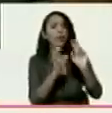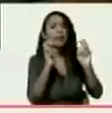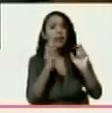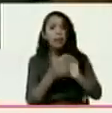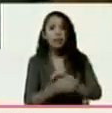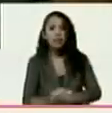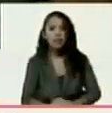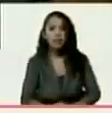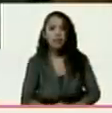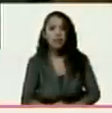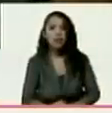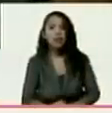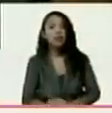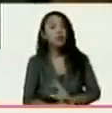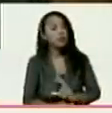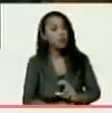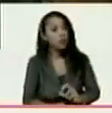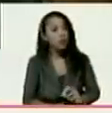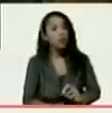No.